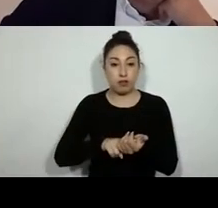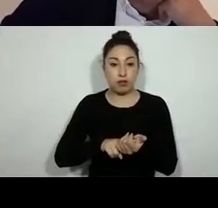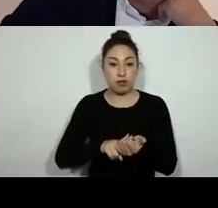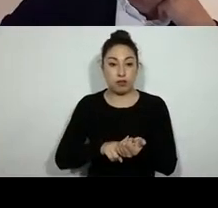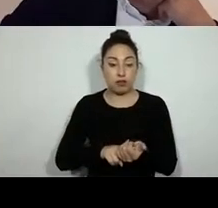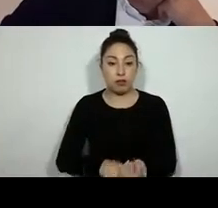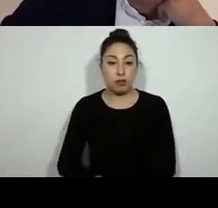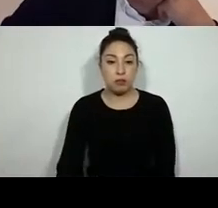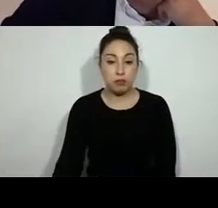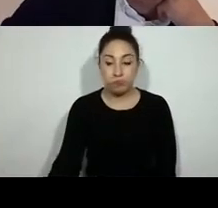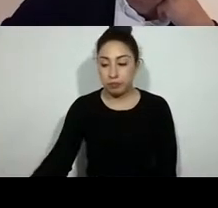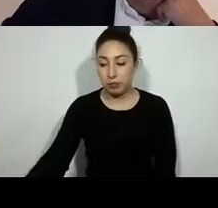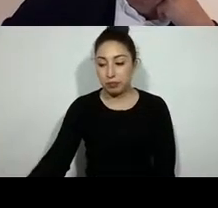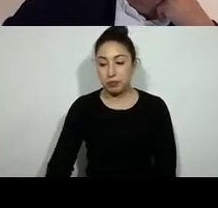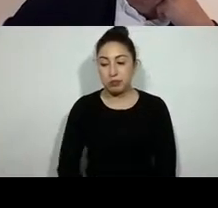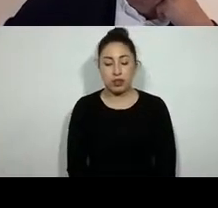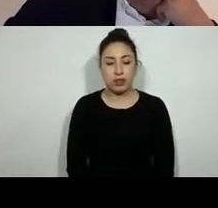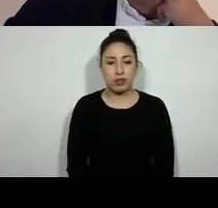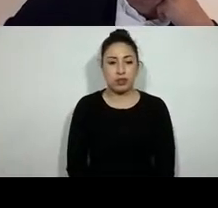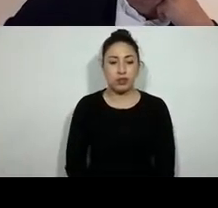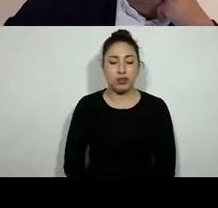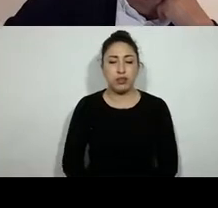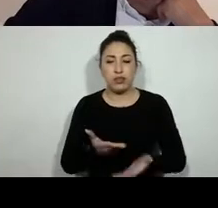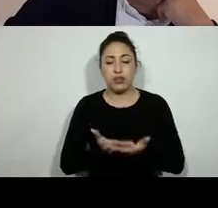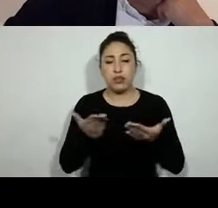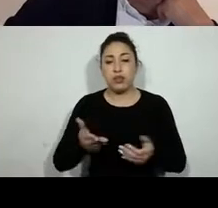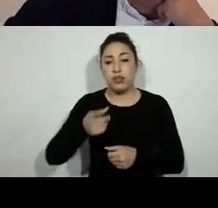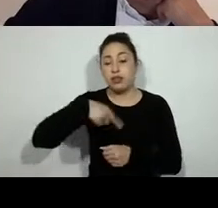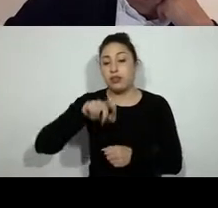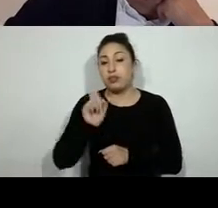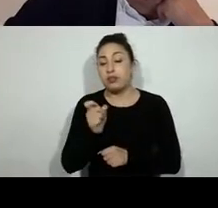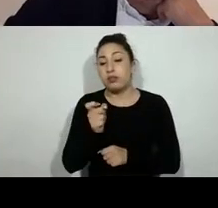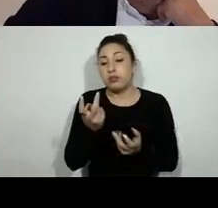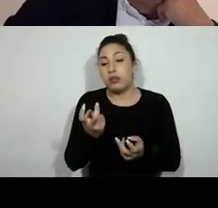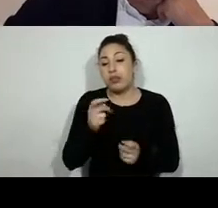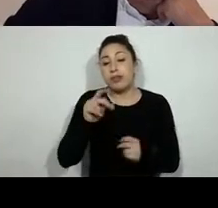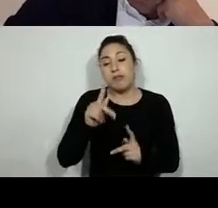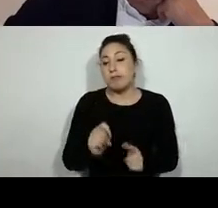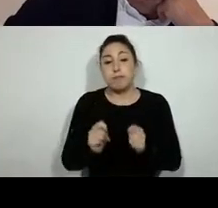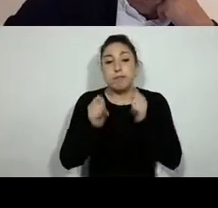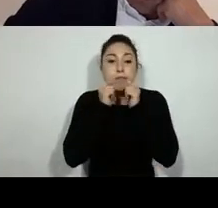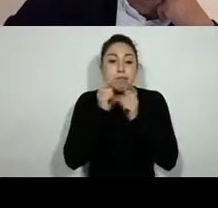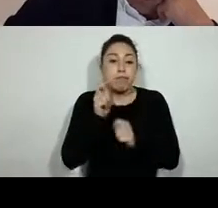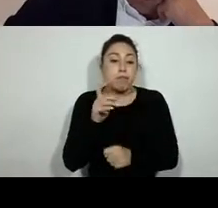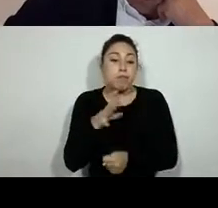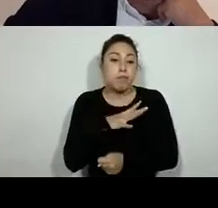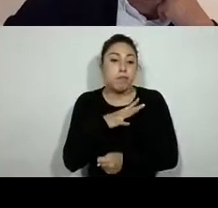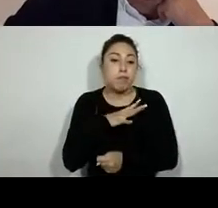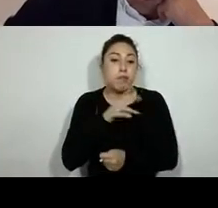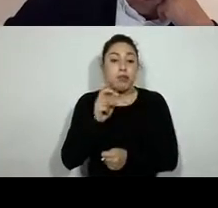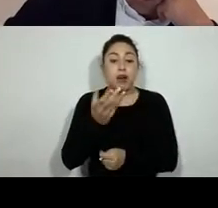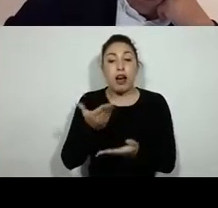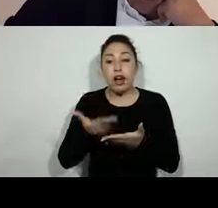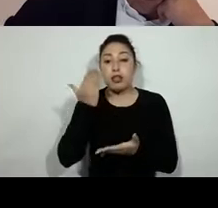ilegal, independientemente de la resolución de la Sala Superior, independientemente de lo que había expuesto anteriormente, yo hubiera